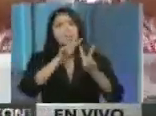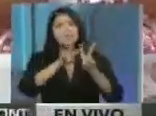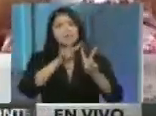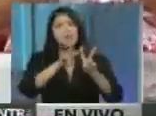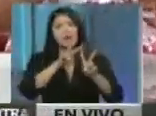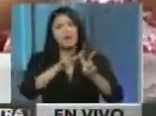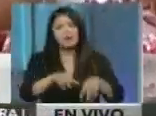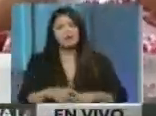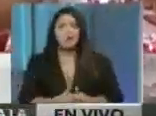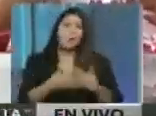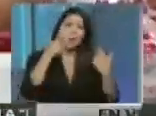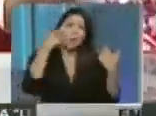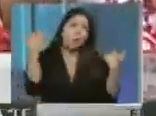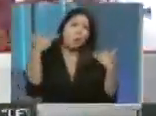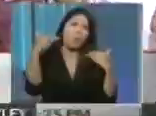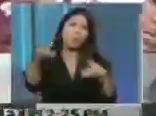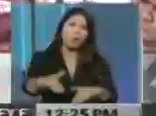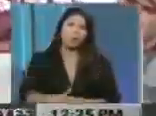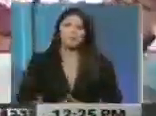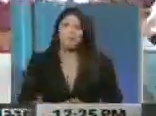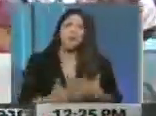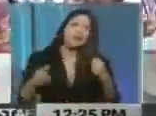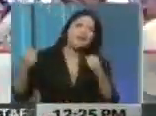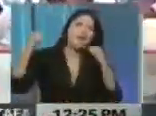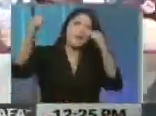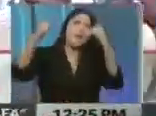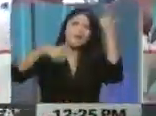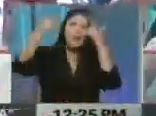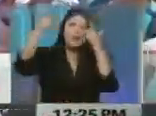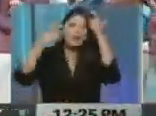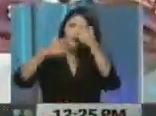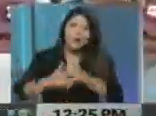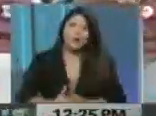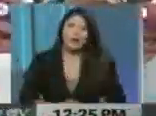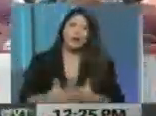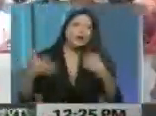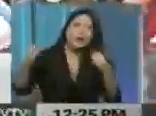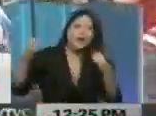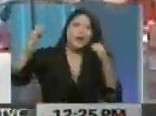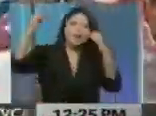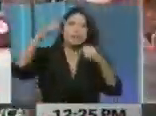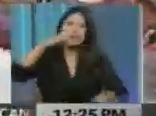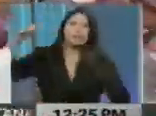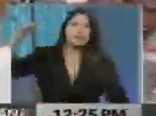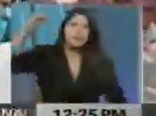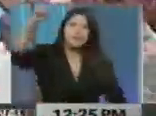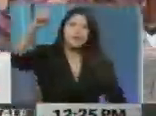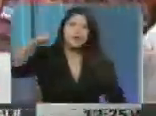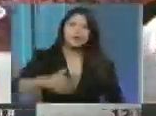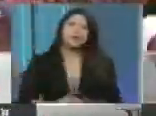Vivienda para rato. ¡Que viva Chávez! ¡Que viva Nicolás!